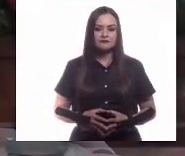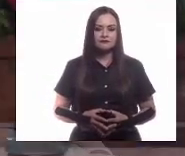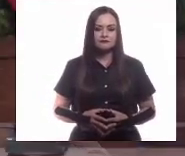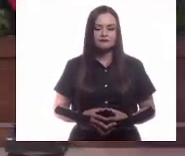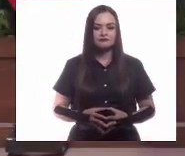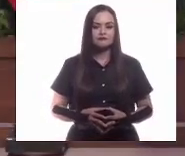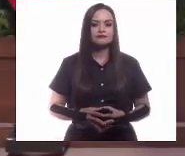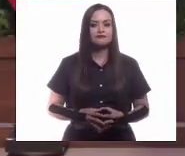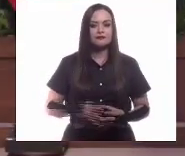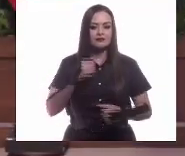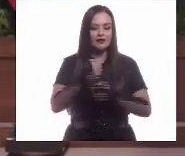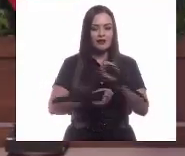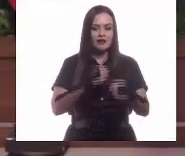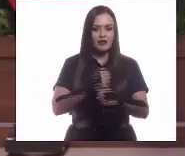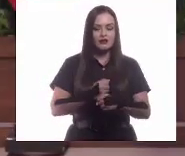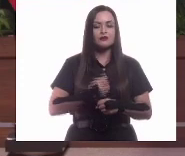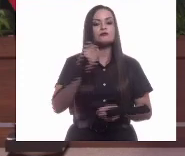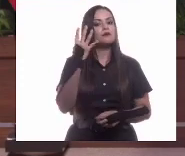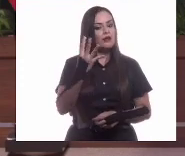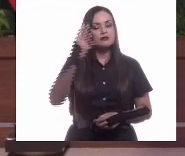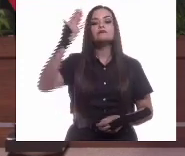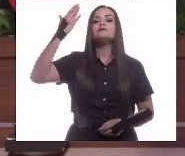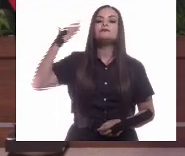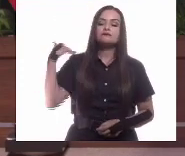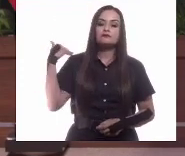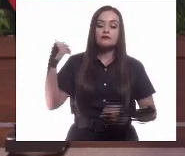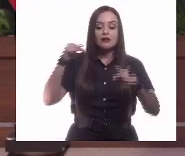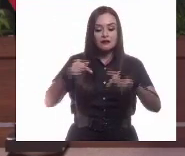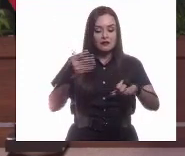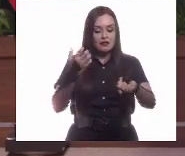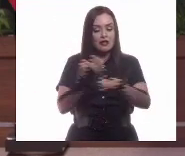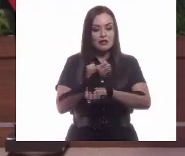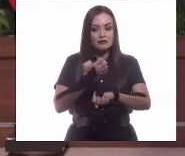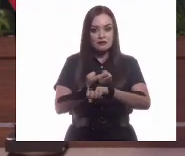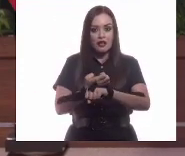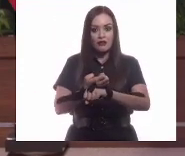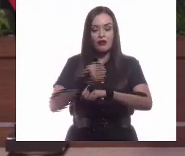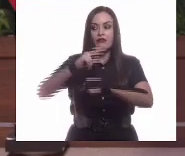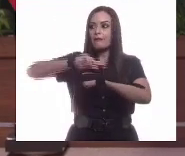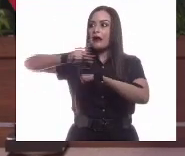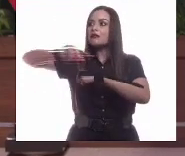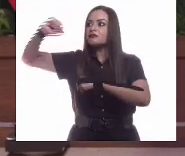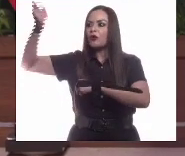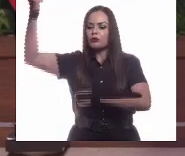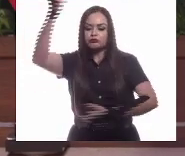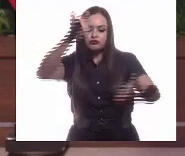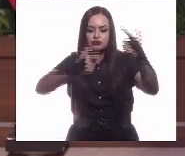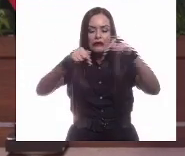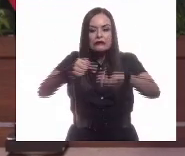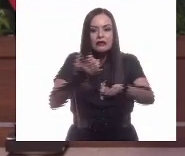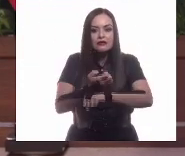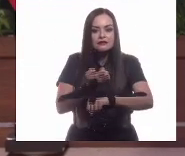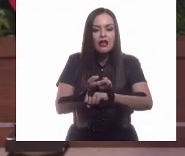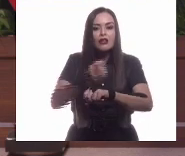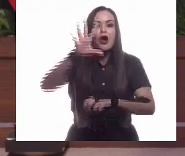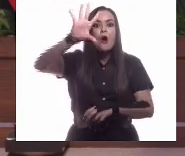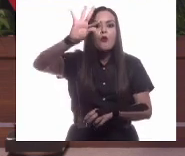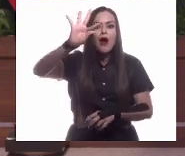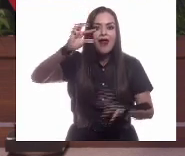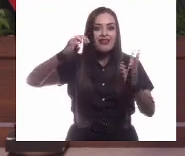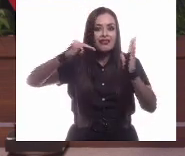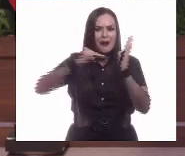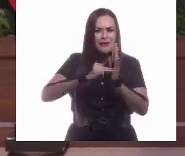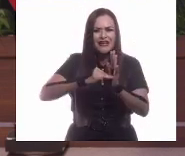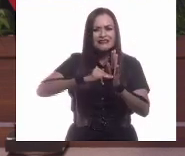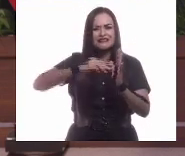En los últimos 4 años, el Estado ha recibido una inversión extranjera y nacional superior a los 40 mil millones de